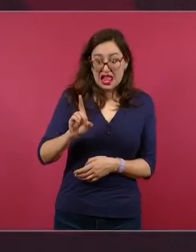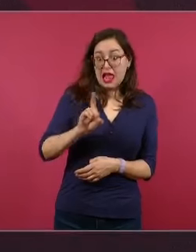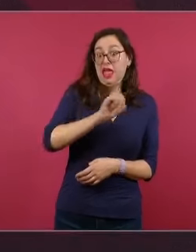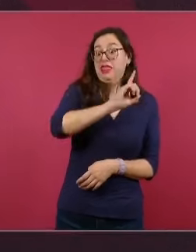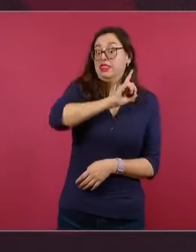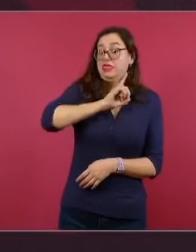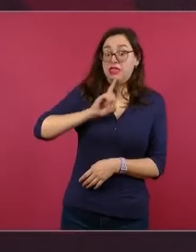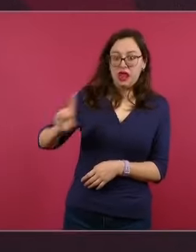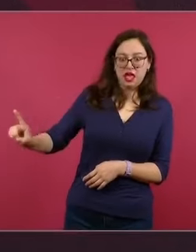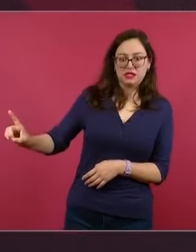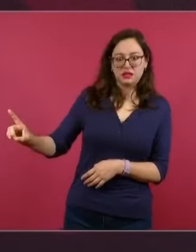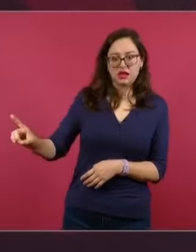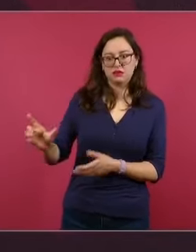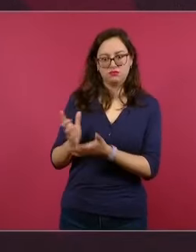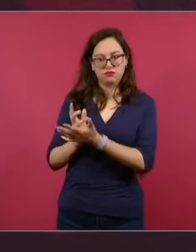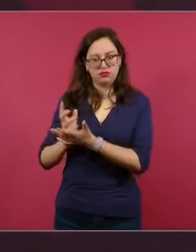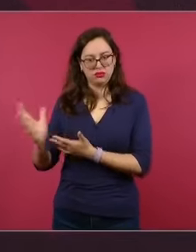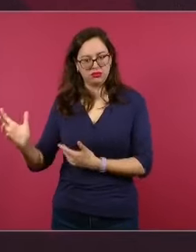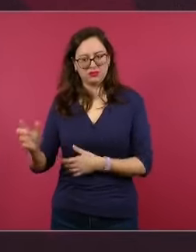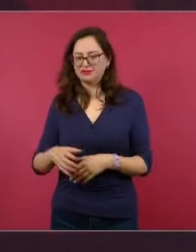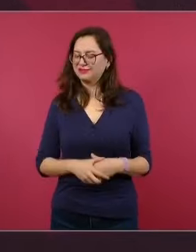no hay esos